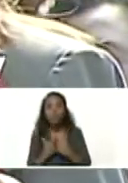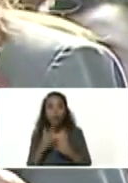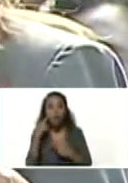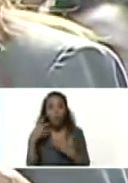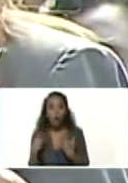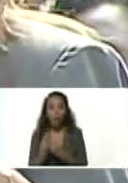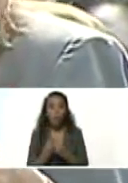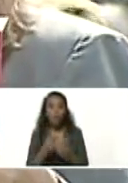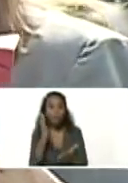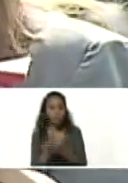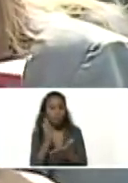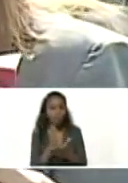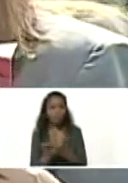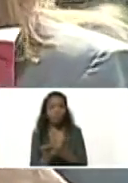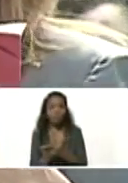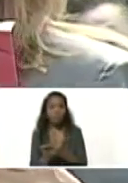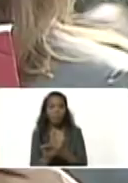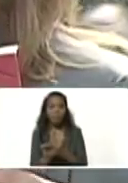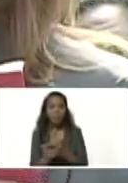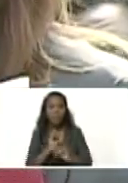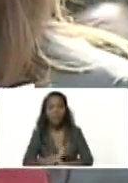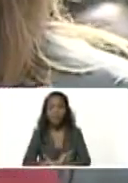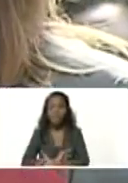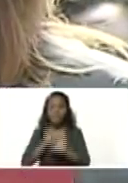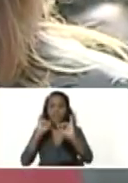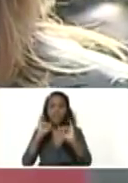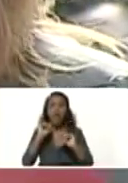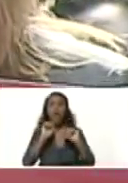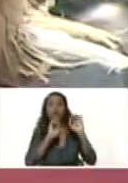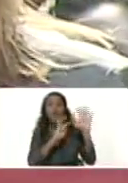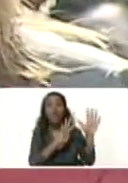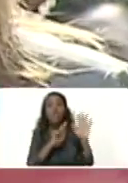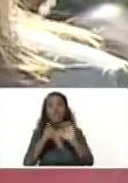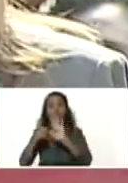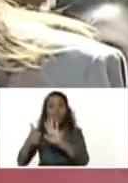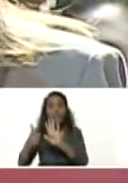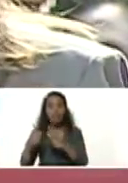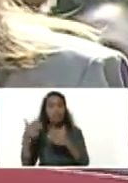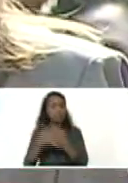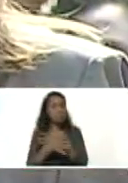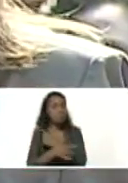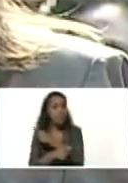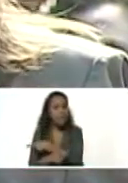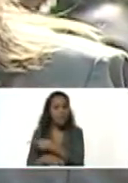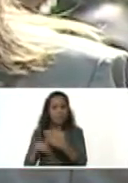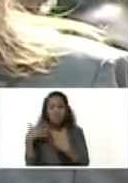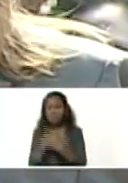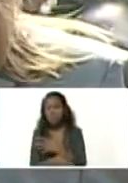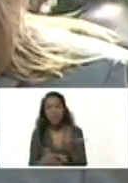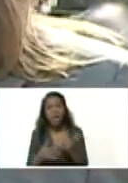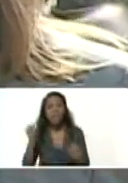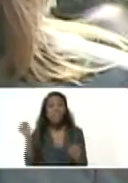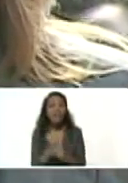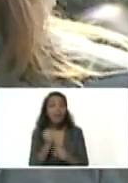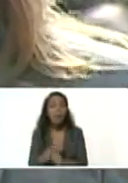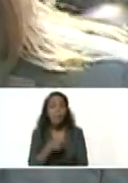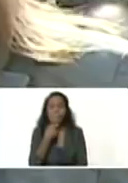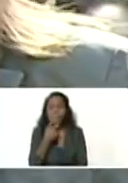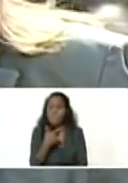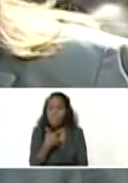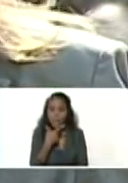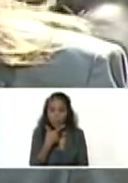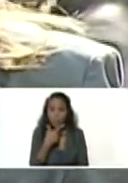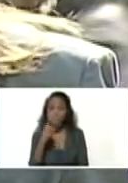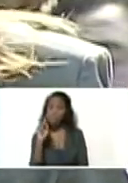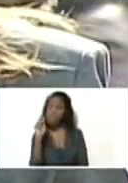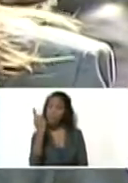siempre, se han culminado 96. ¿Qué significa eso? Ha sido un trabajo hermoso porque primero se